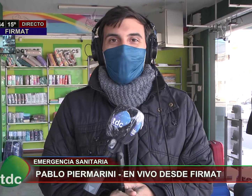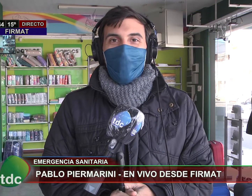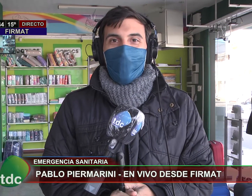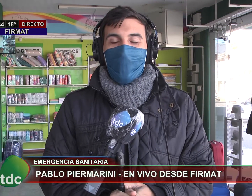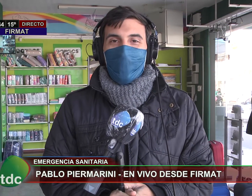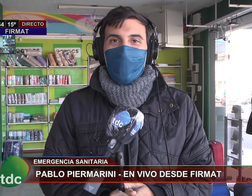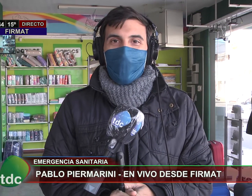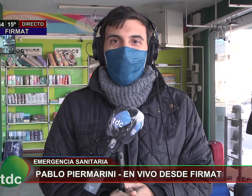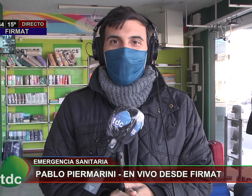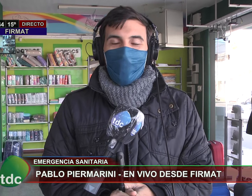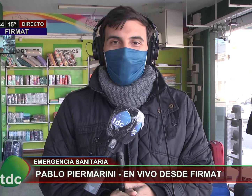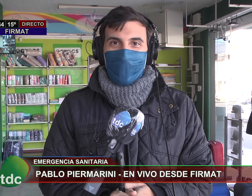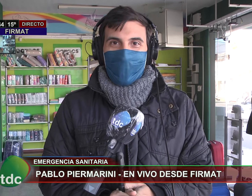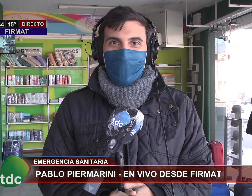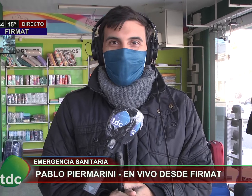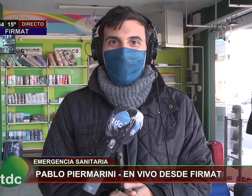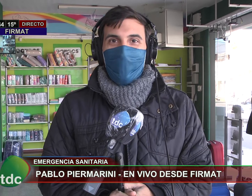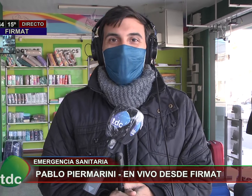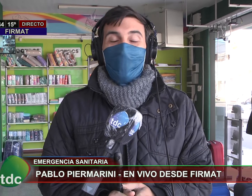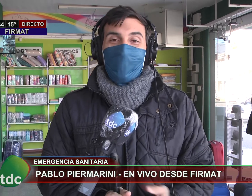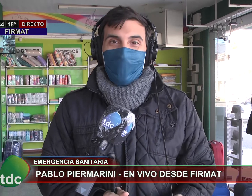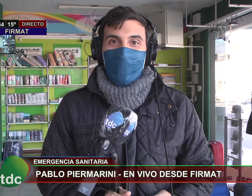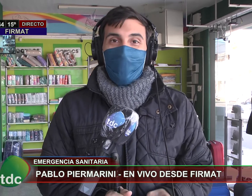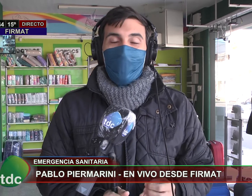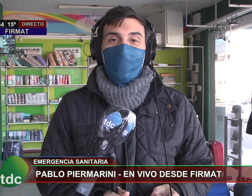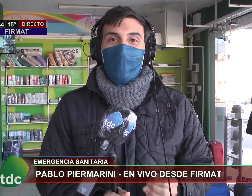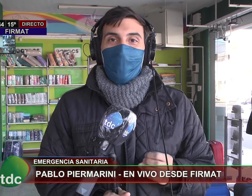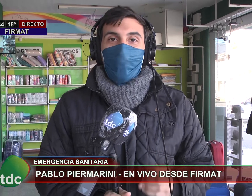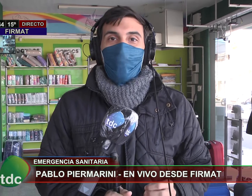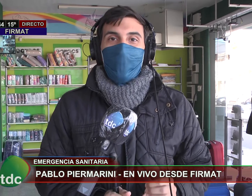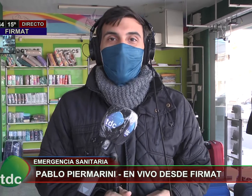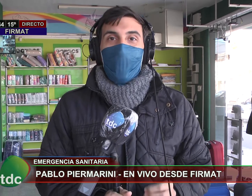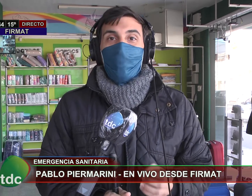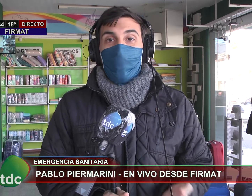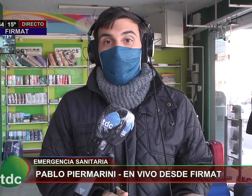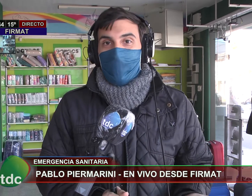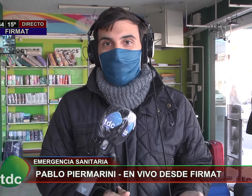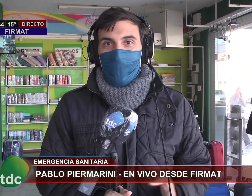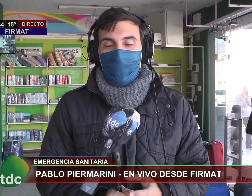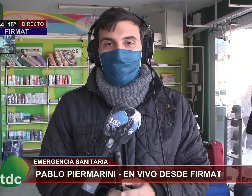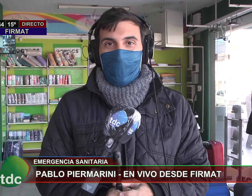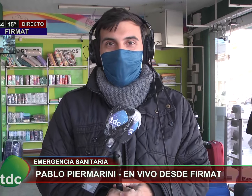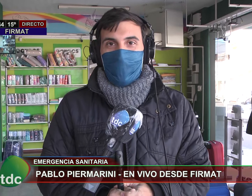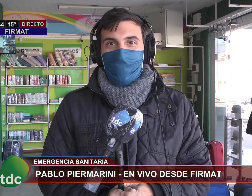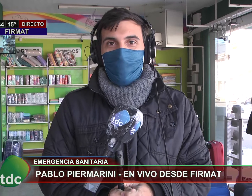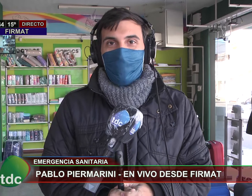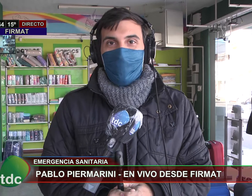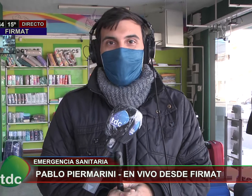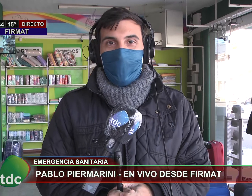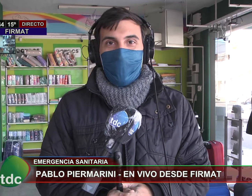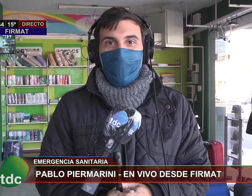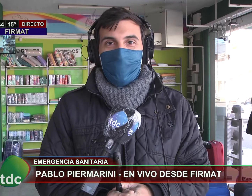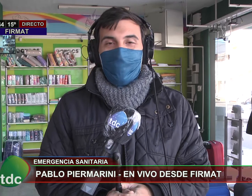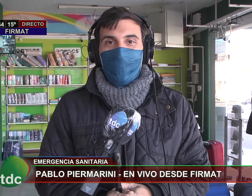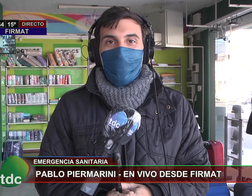¿Cómo estás, Paula? Buen mediodía para vos, para Eduardo, para la gente que nos está mirando. Exactamente, nos vinimos puntualmente a uno de los comercios más tradicionales que tiene la ciudad de